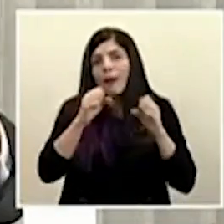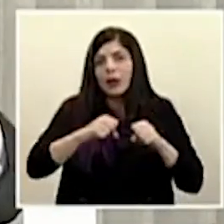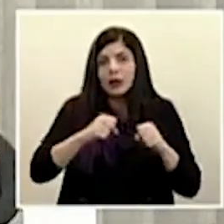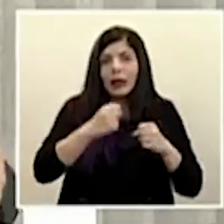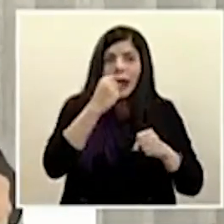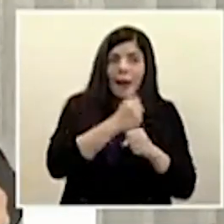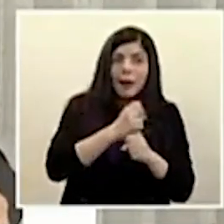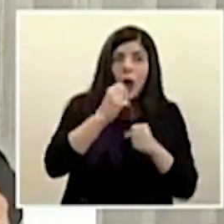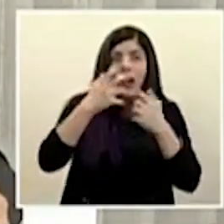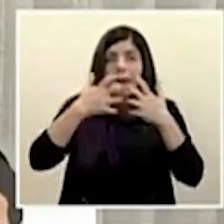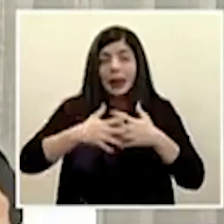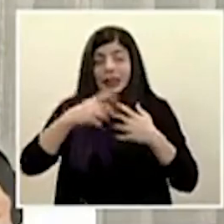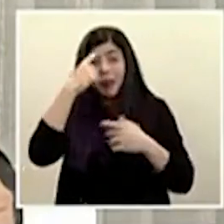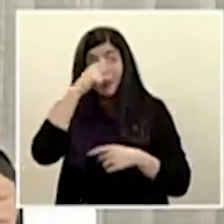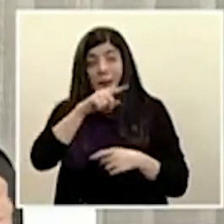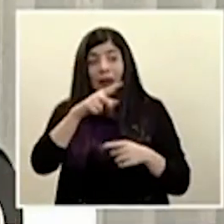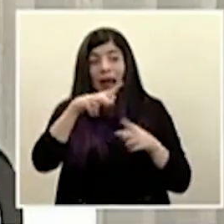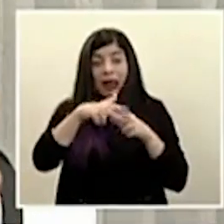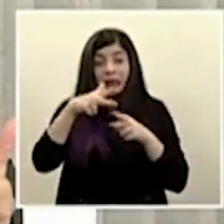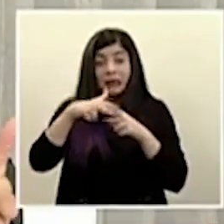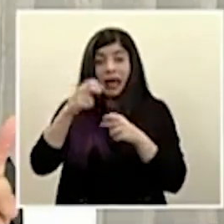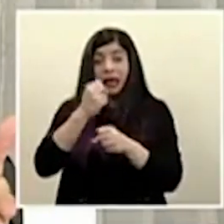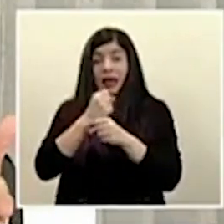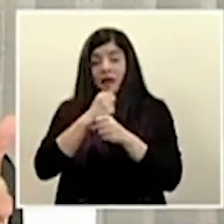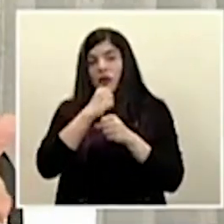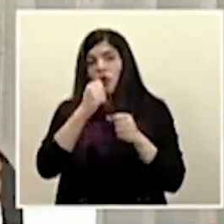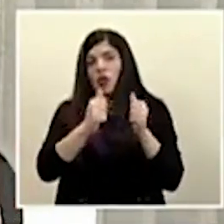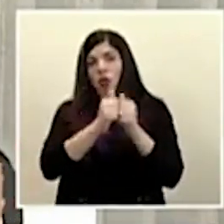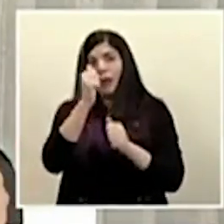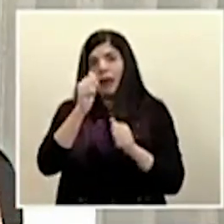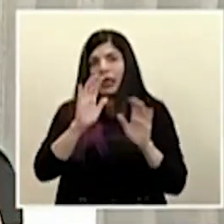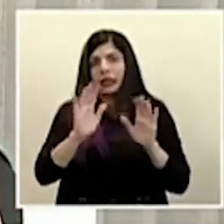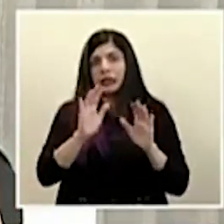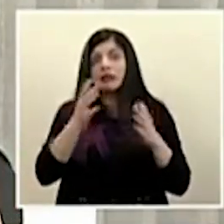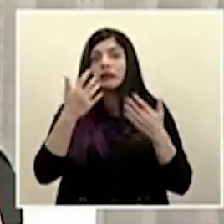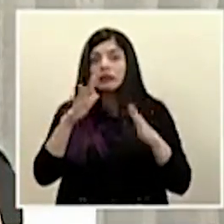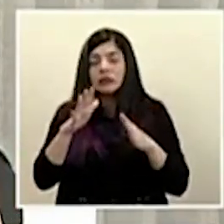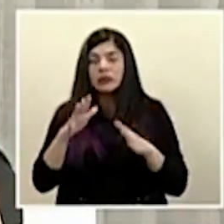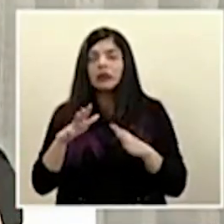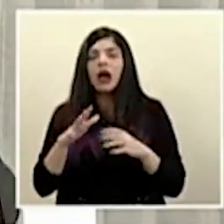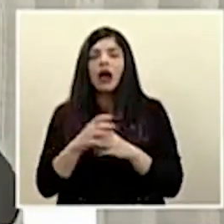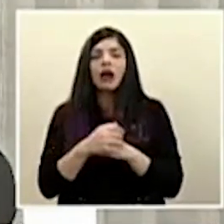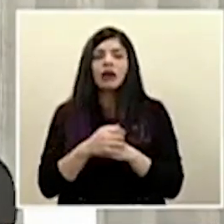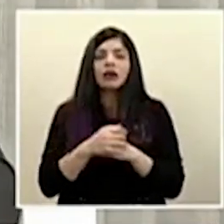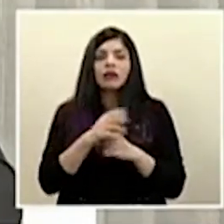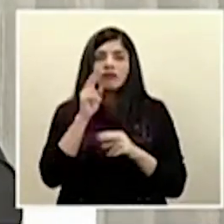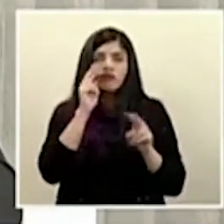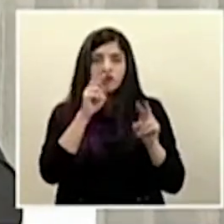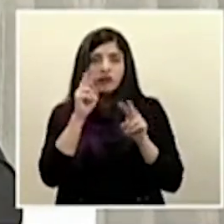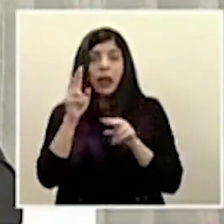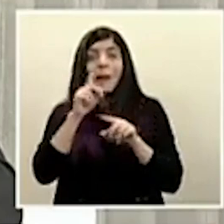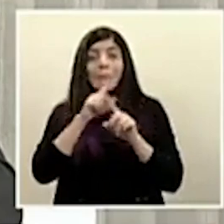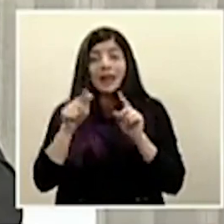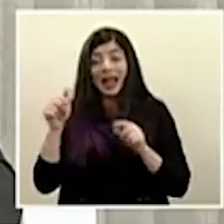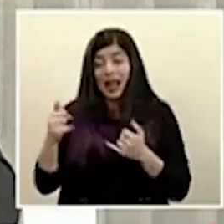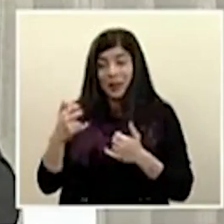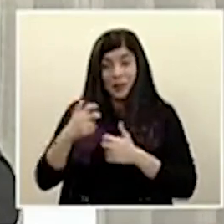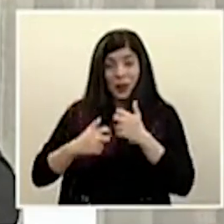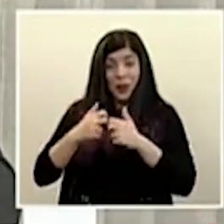para que la pérdida de empleo no sea todavía mayor. Ya se han optado, pero ciertamente por esta